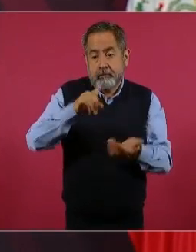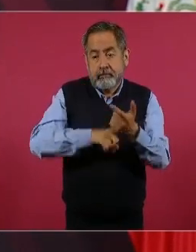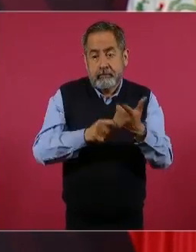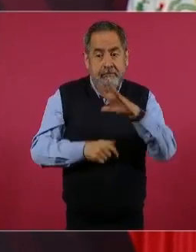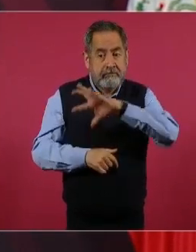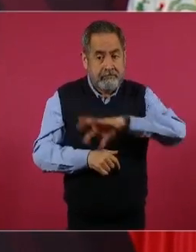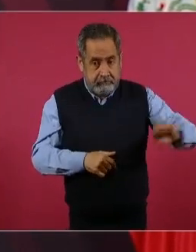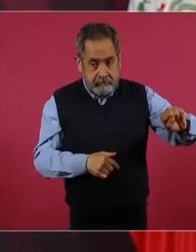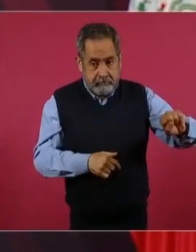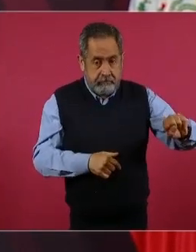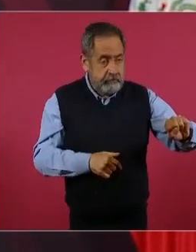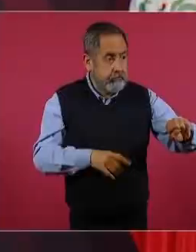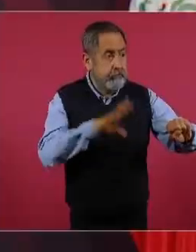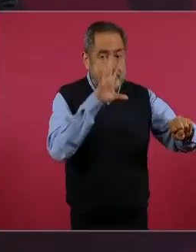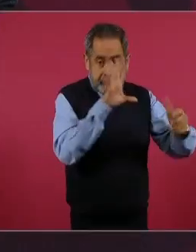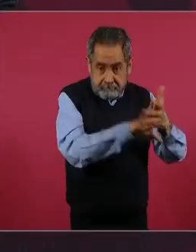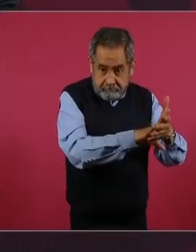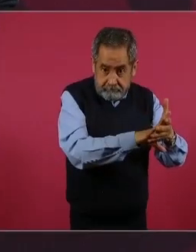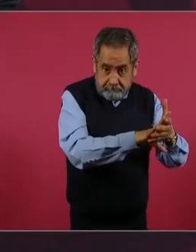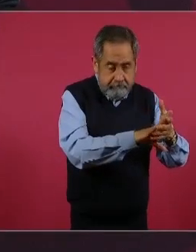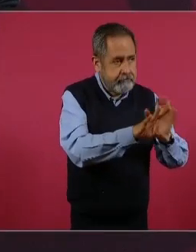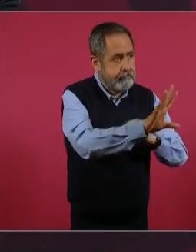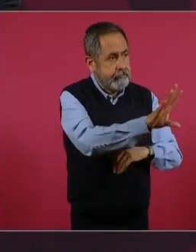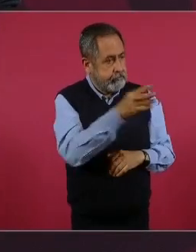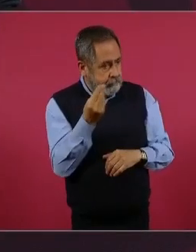Y ahora